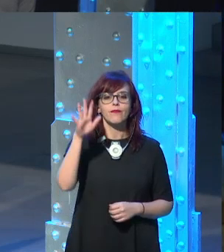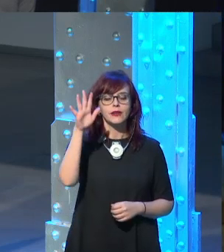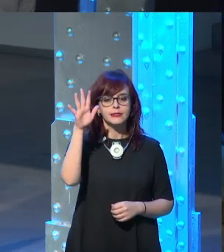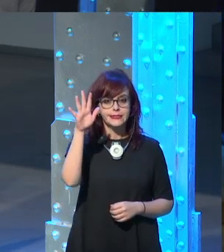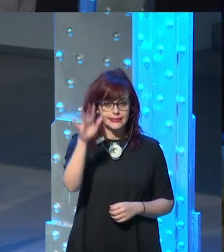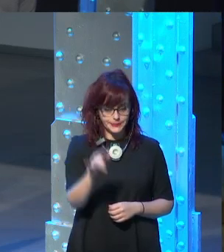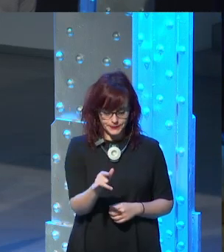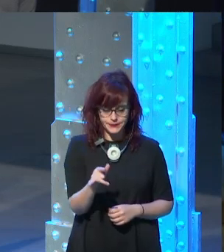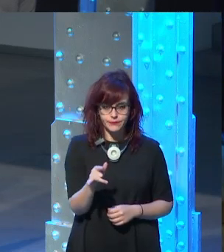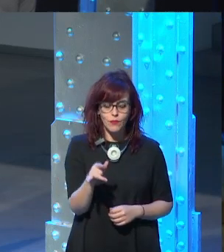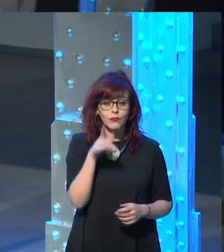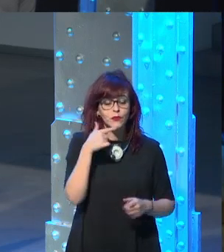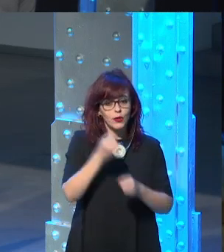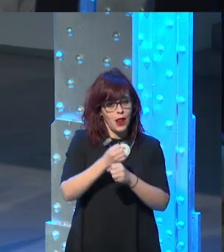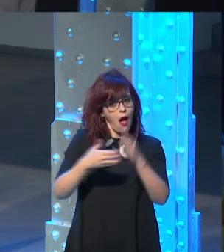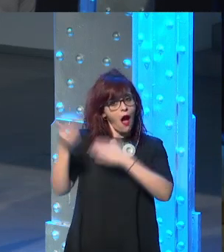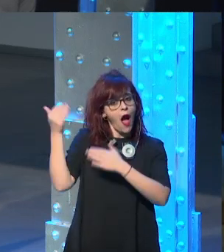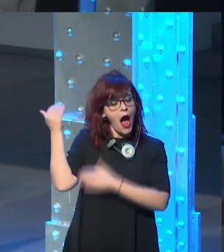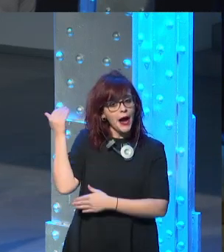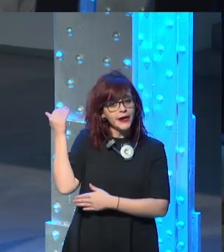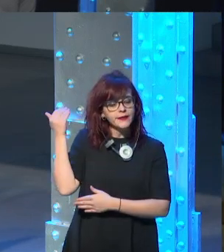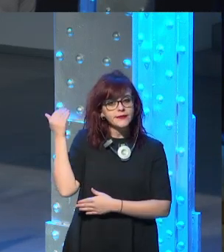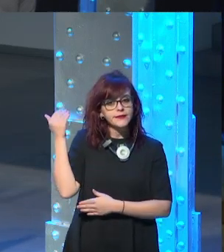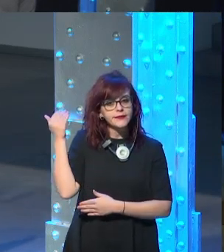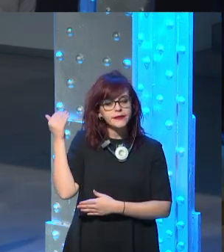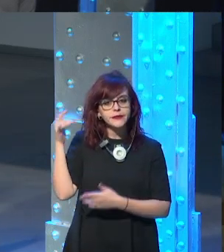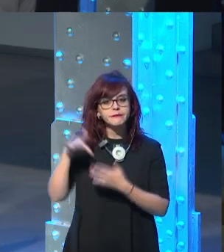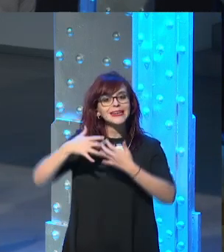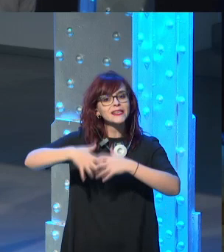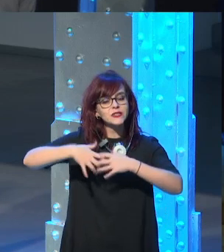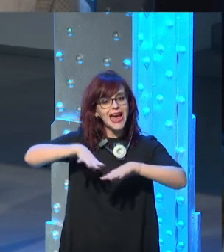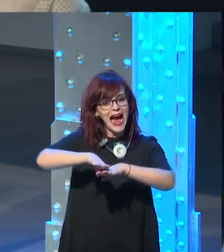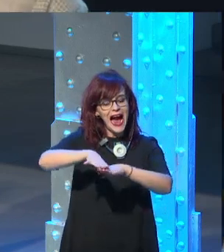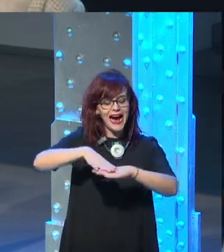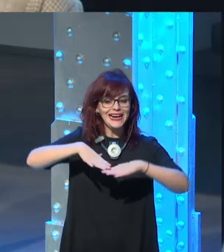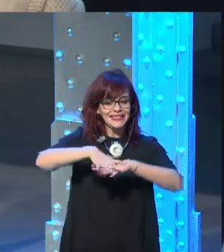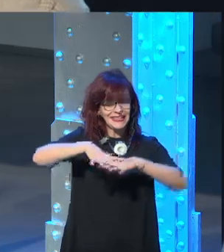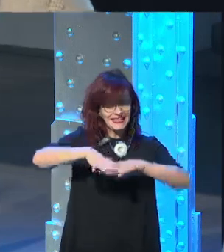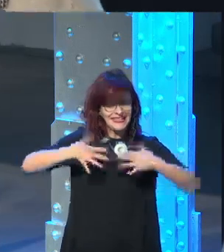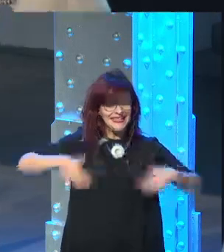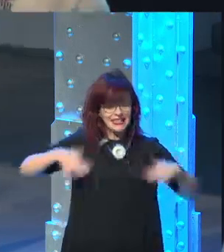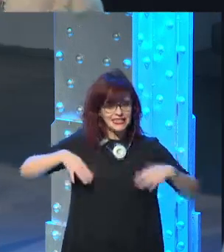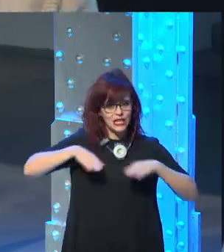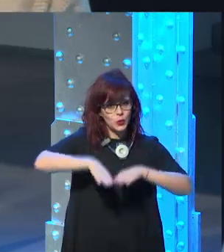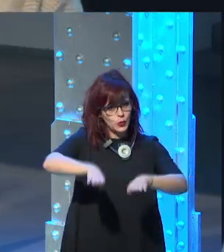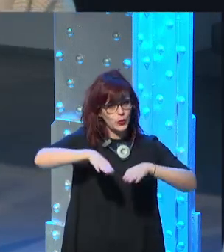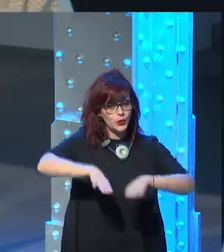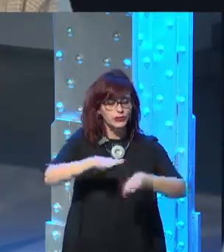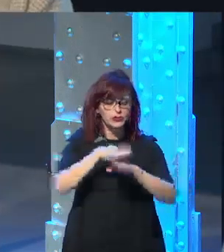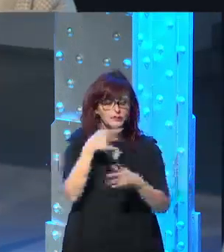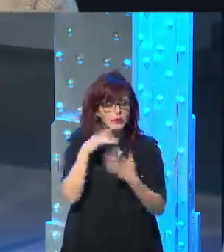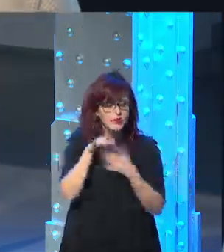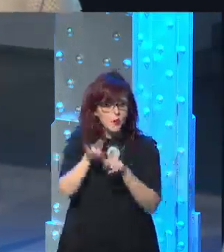Sí, porque trabajaba en la industria textil, que genera muchísima